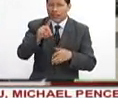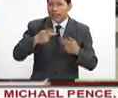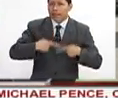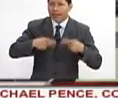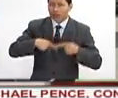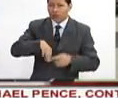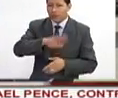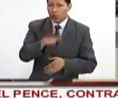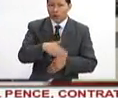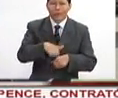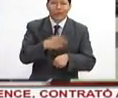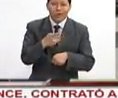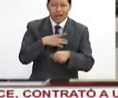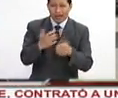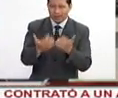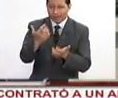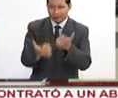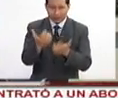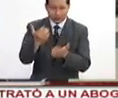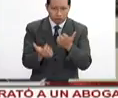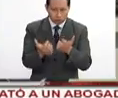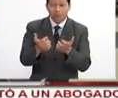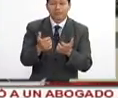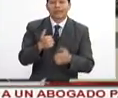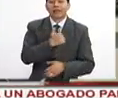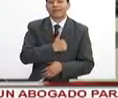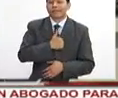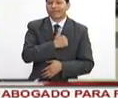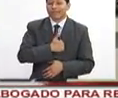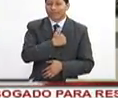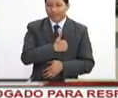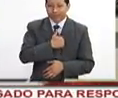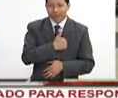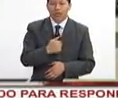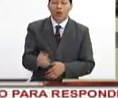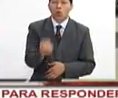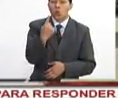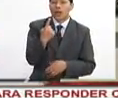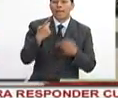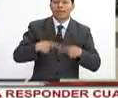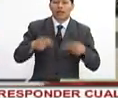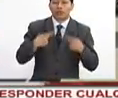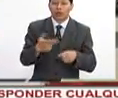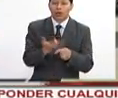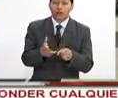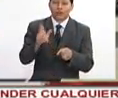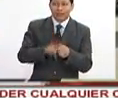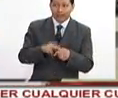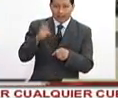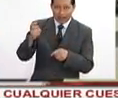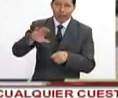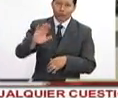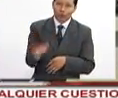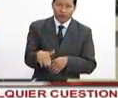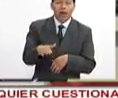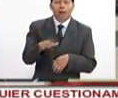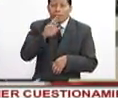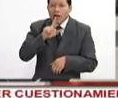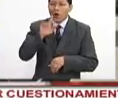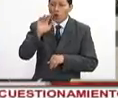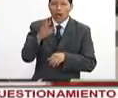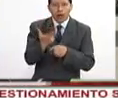han muerto como resultado de este incendio. Trágicamente, incluye a una persona que estuvo en el hospital y a pesar del mejor